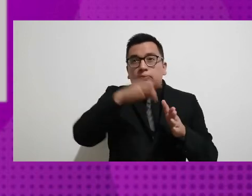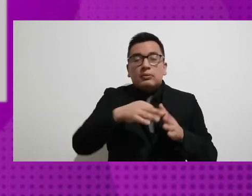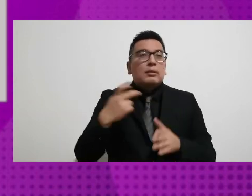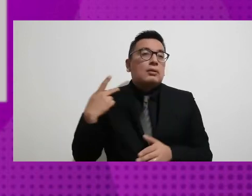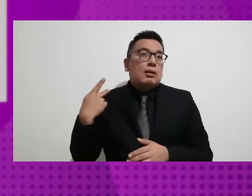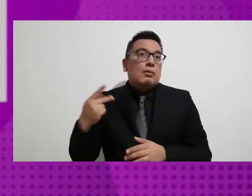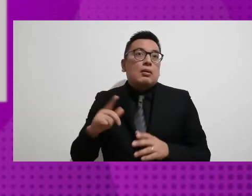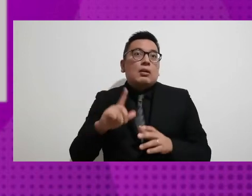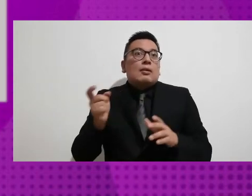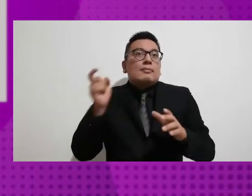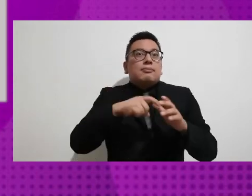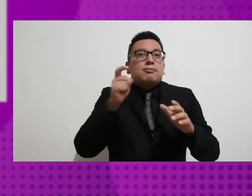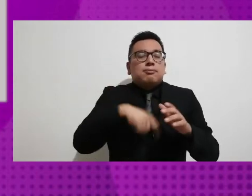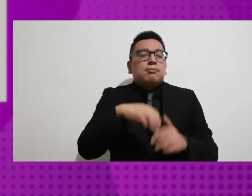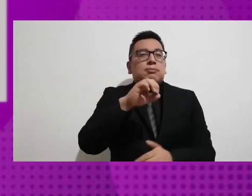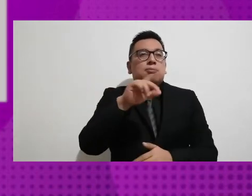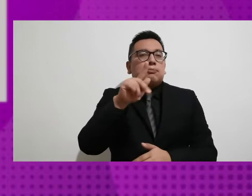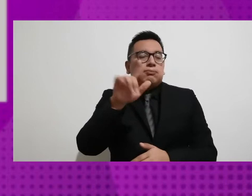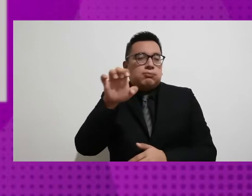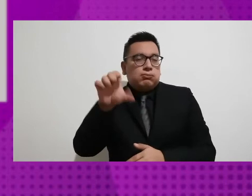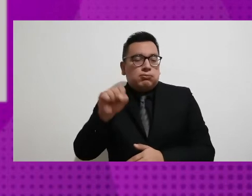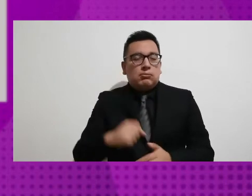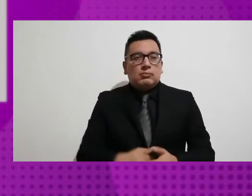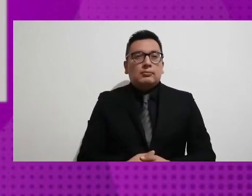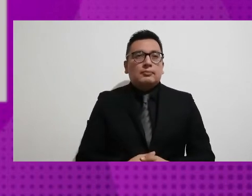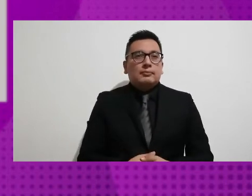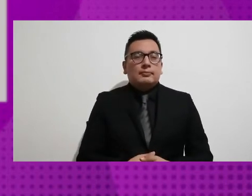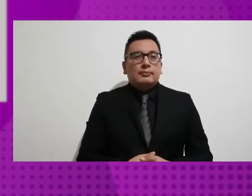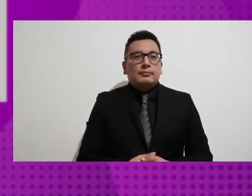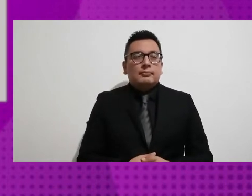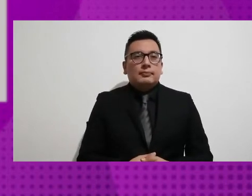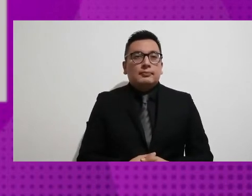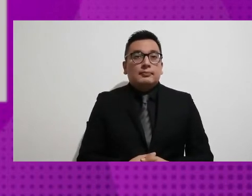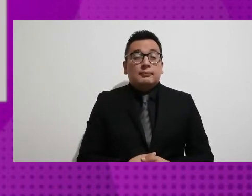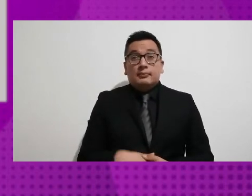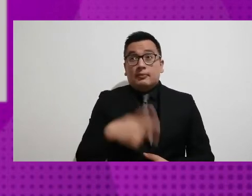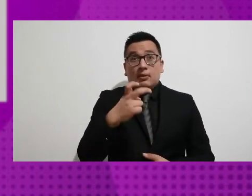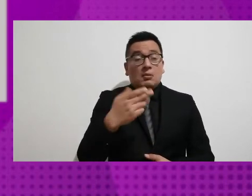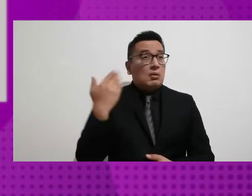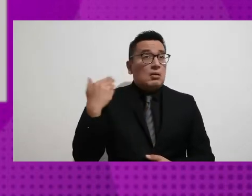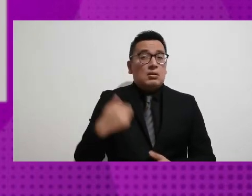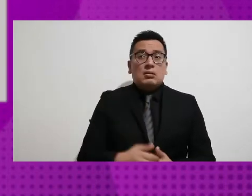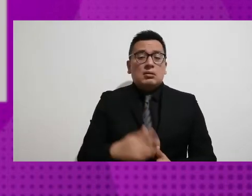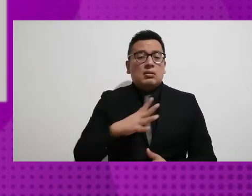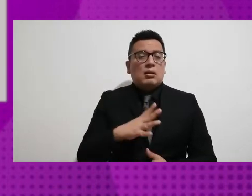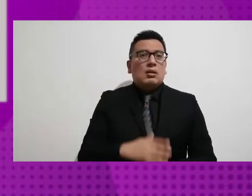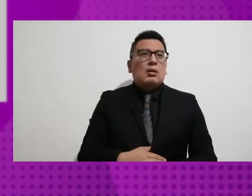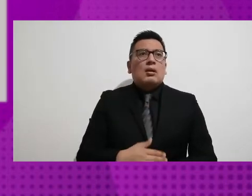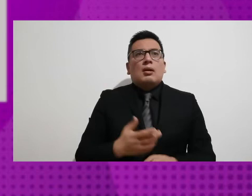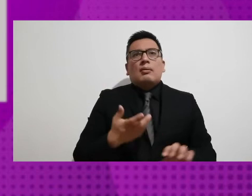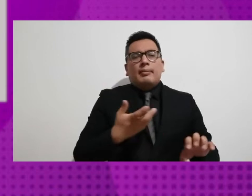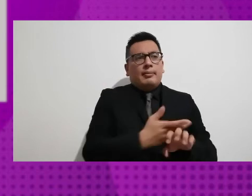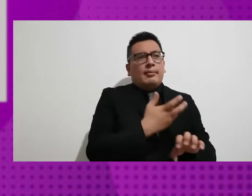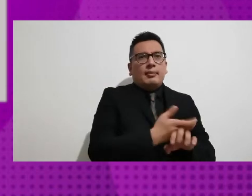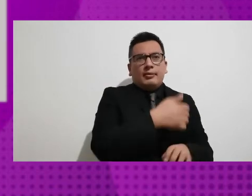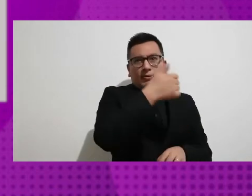de los órganos máximos de dirección de los organismos públicos locales electorales, facultad que anteriormente correspondía